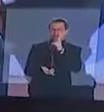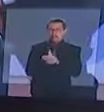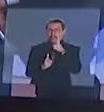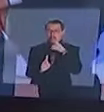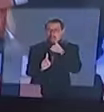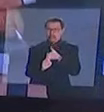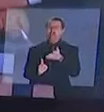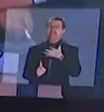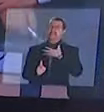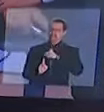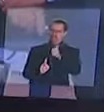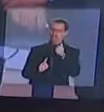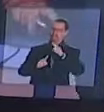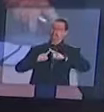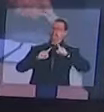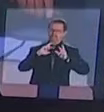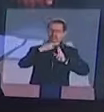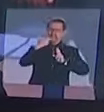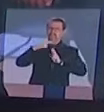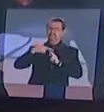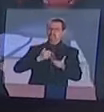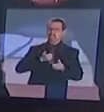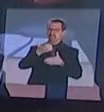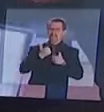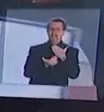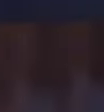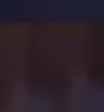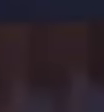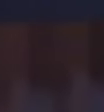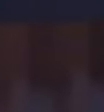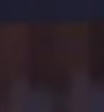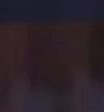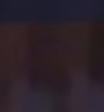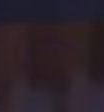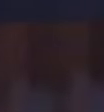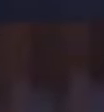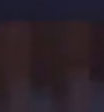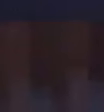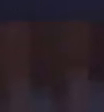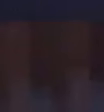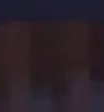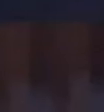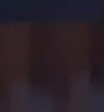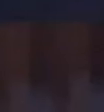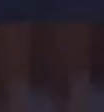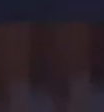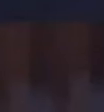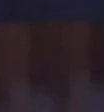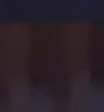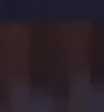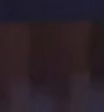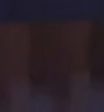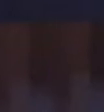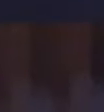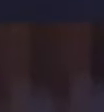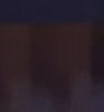compartidas aquí la autoridad electoral también habrá que decir que los representantes de los partidos políticos estuvieron inmiscuidos en estos formatos y hay que pedirles